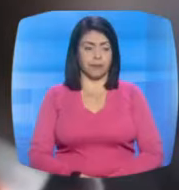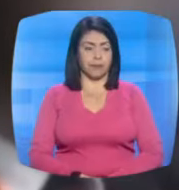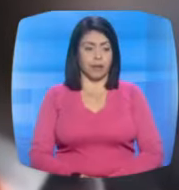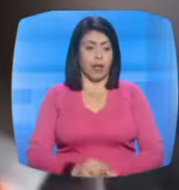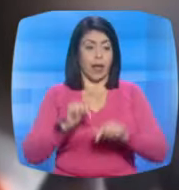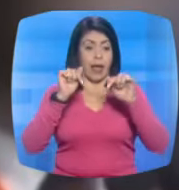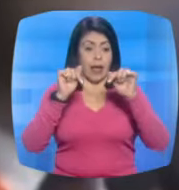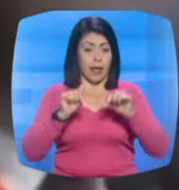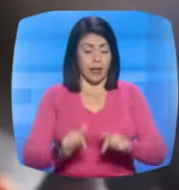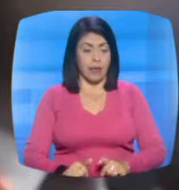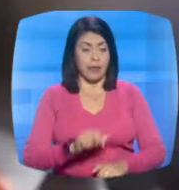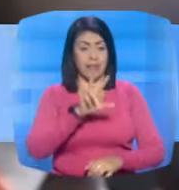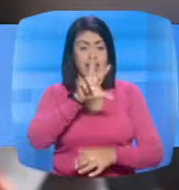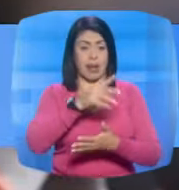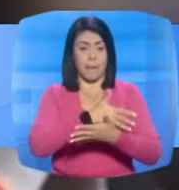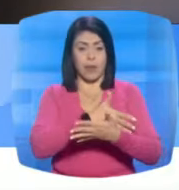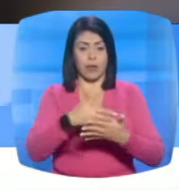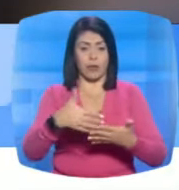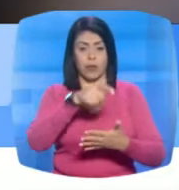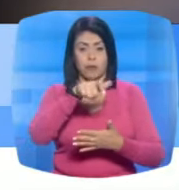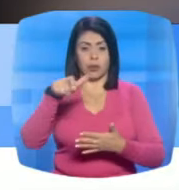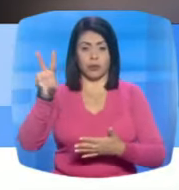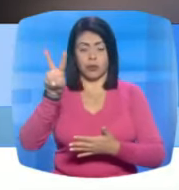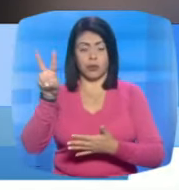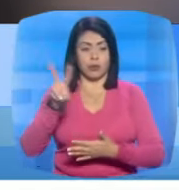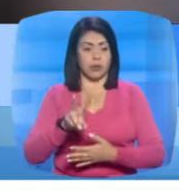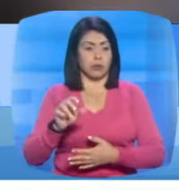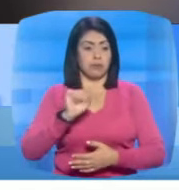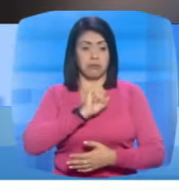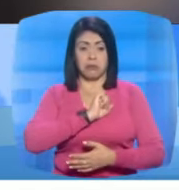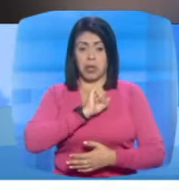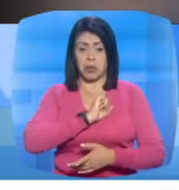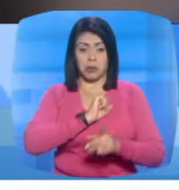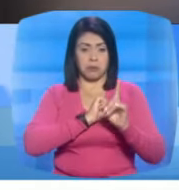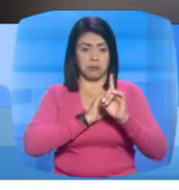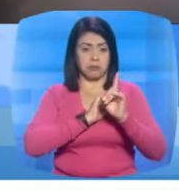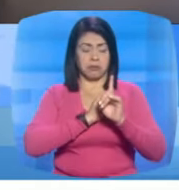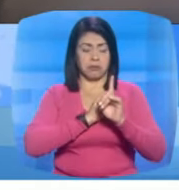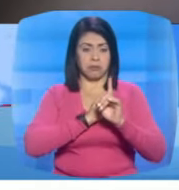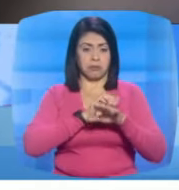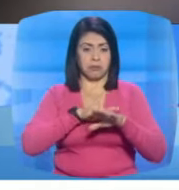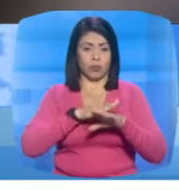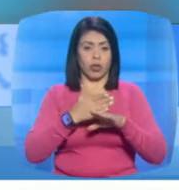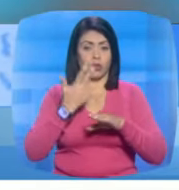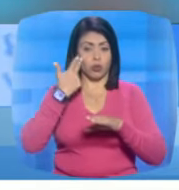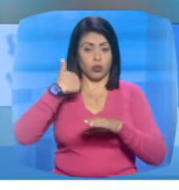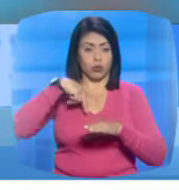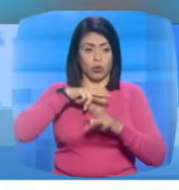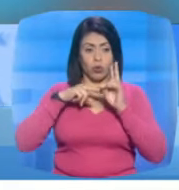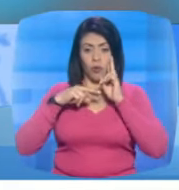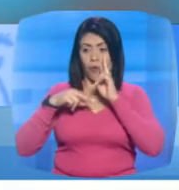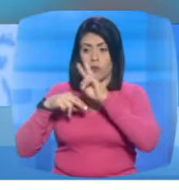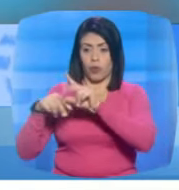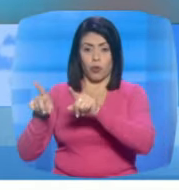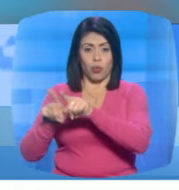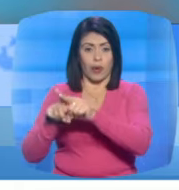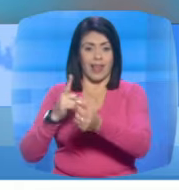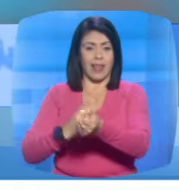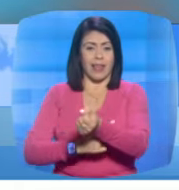Por aquí pasaron 3 millones de venezolanos y no nos asustamos, porque los consideramos nuestros